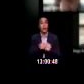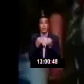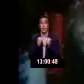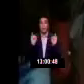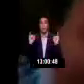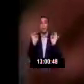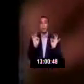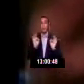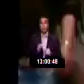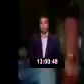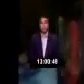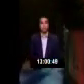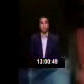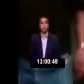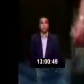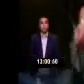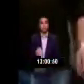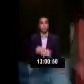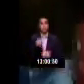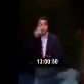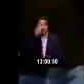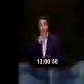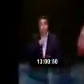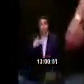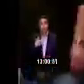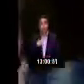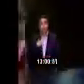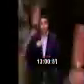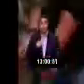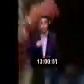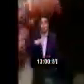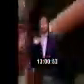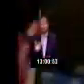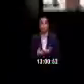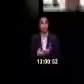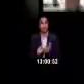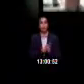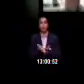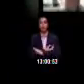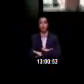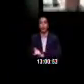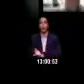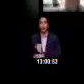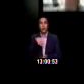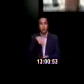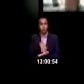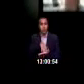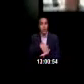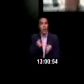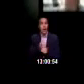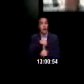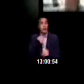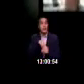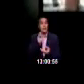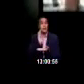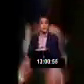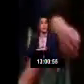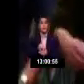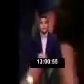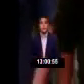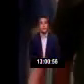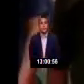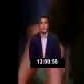independientes finalizó señalando que todas las decisiones que se tomen tendrán como argumento las recomendaciones de los estudios que están en marcha en el ies